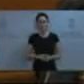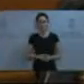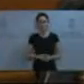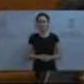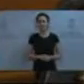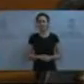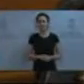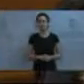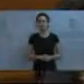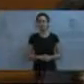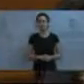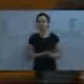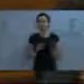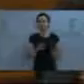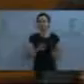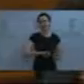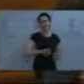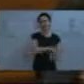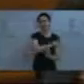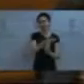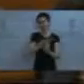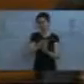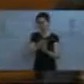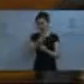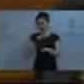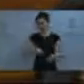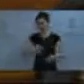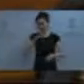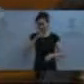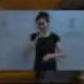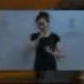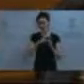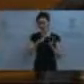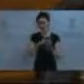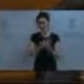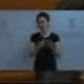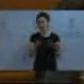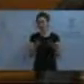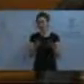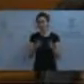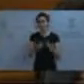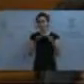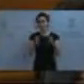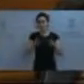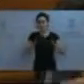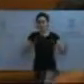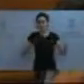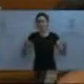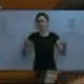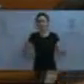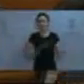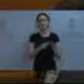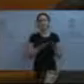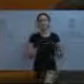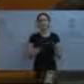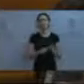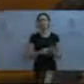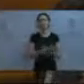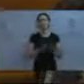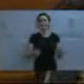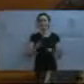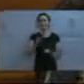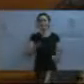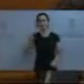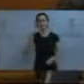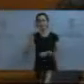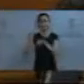de año, en el año 2017, están en aumento. En el año 2016, los visitantes